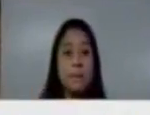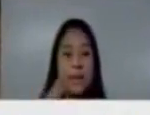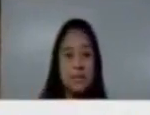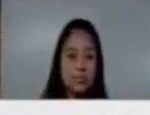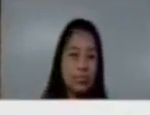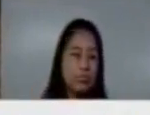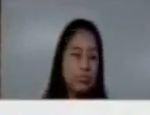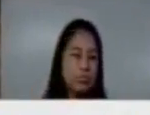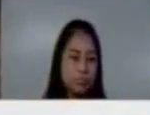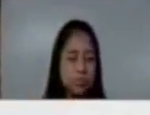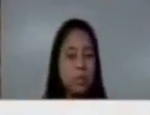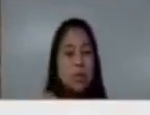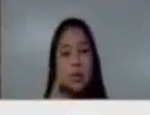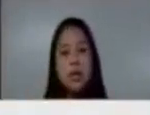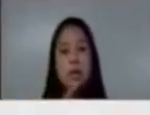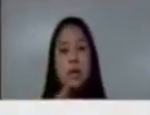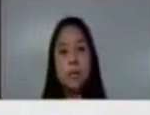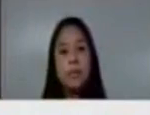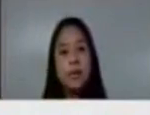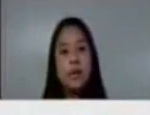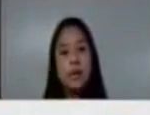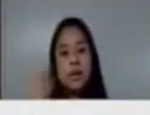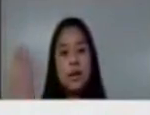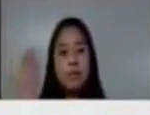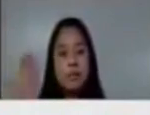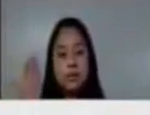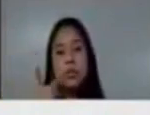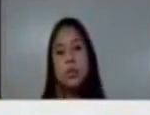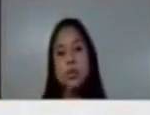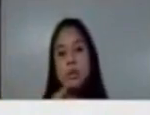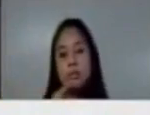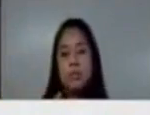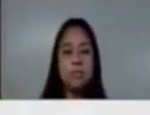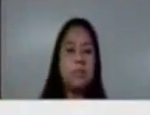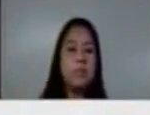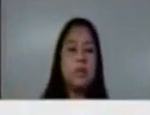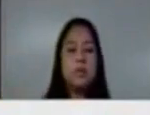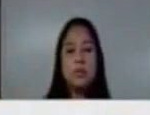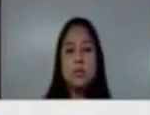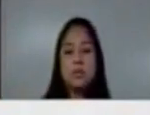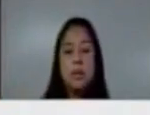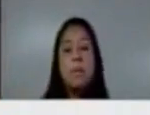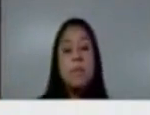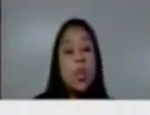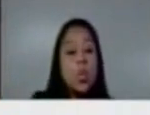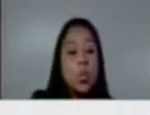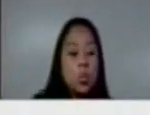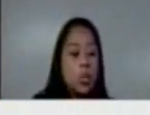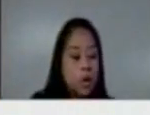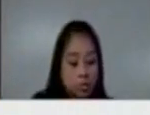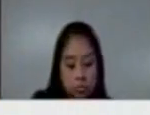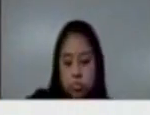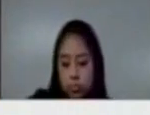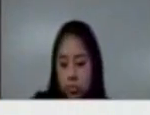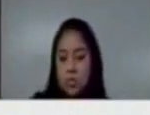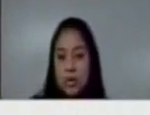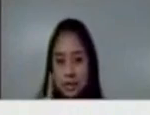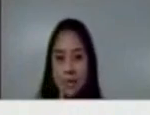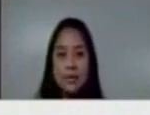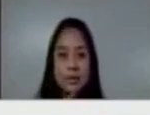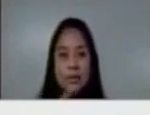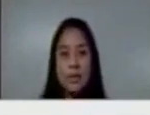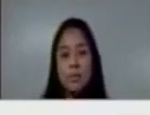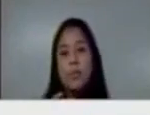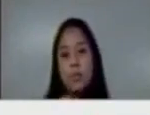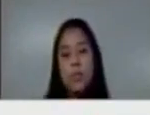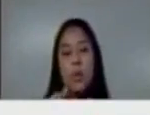migratorio mediante la capacitación y la implementación de los sistemas de producción agrosilvopastoriles que incentiven